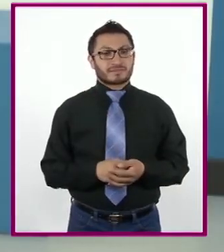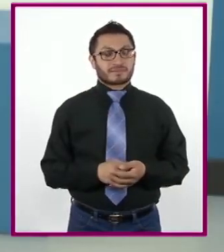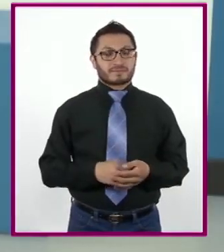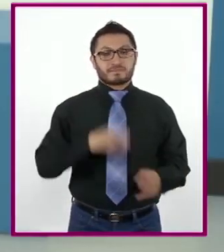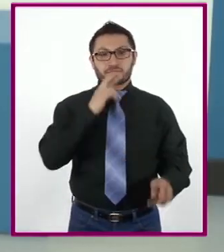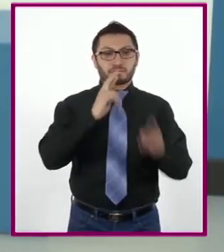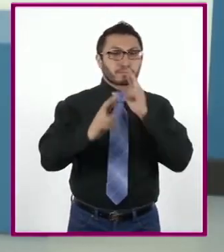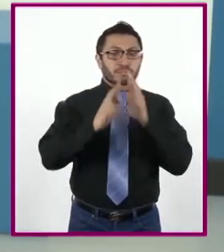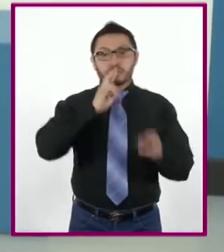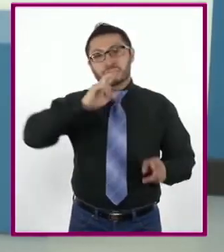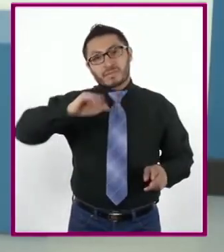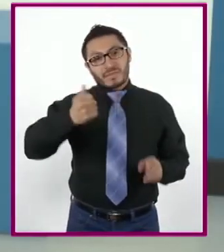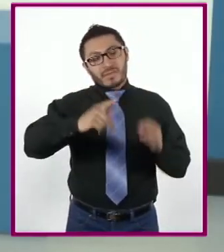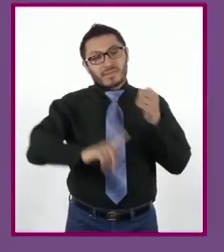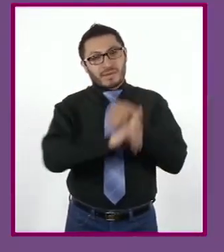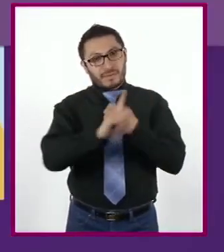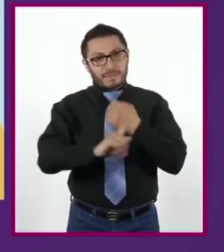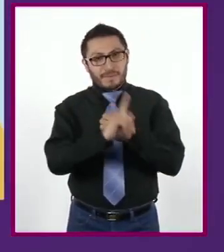Resolvamos otro problema.